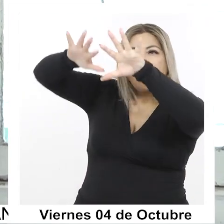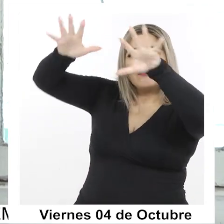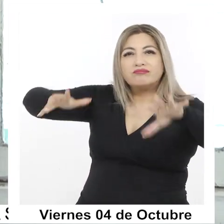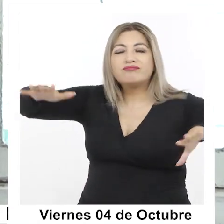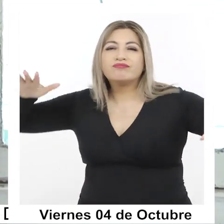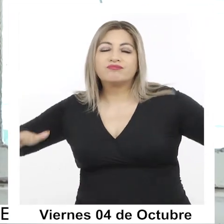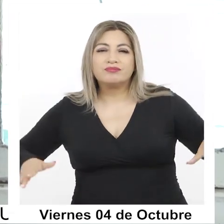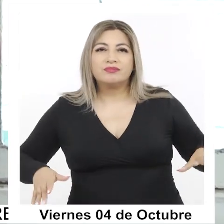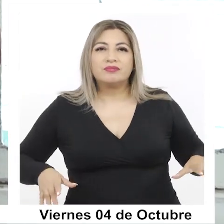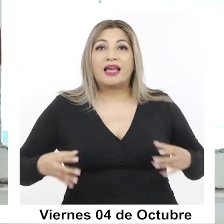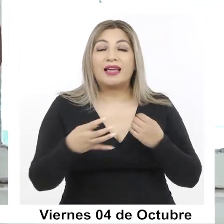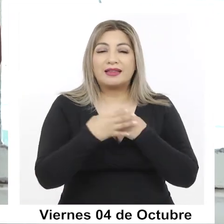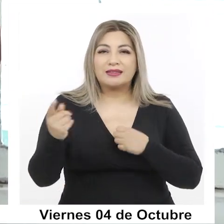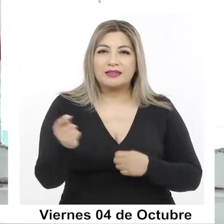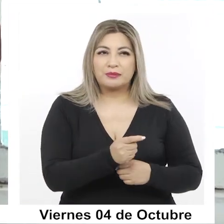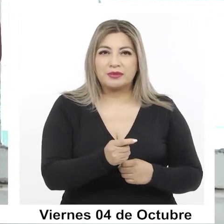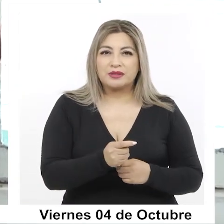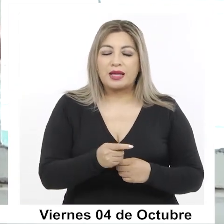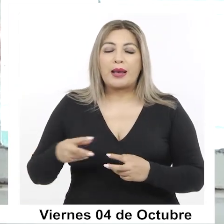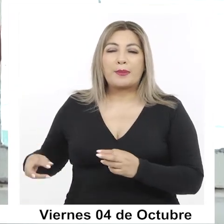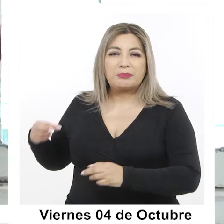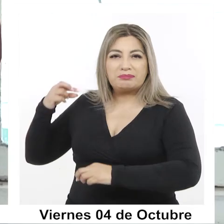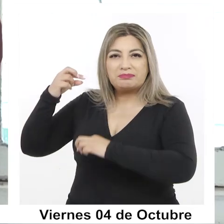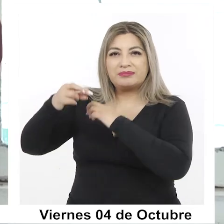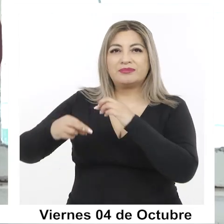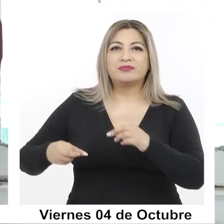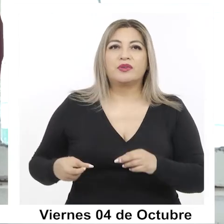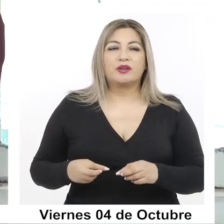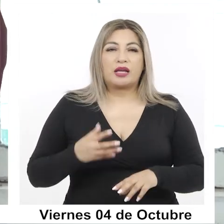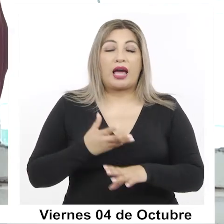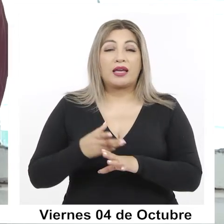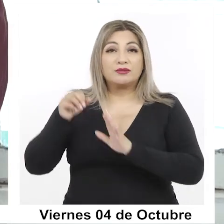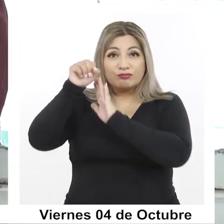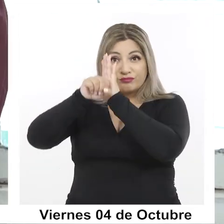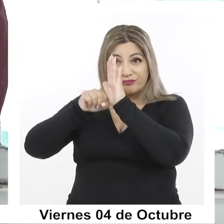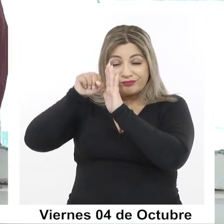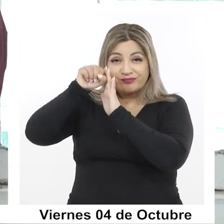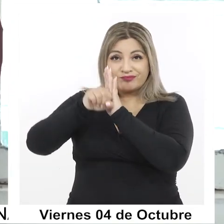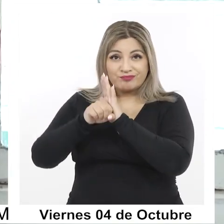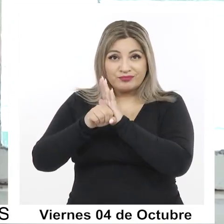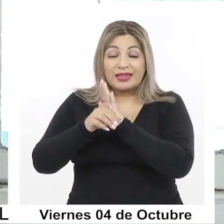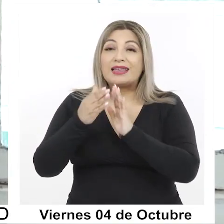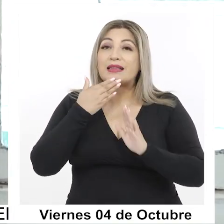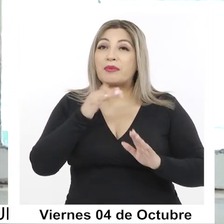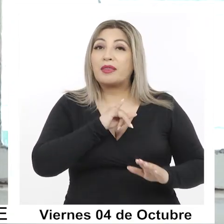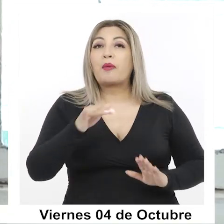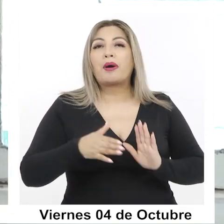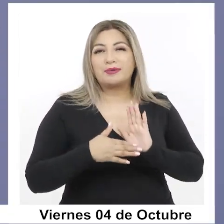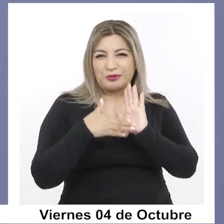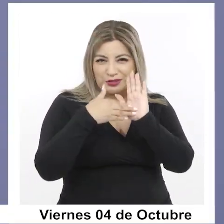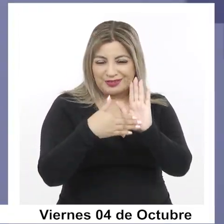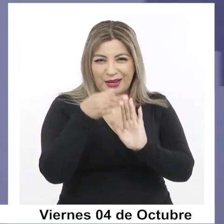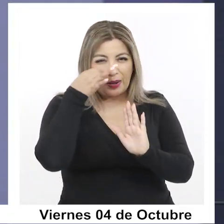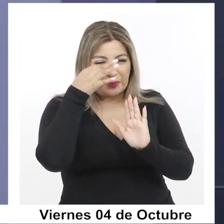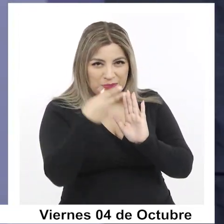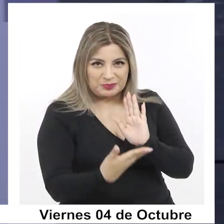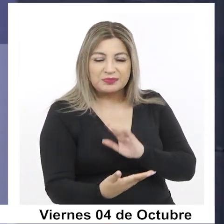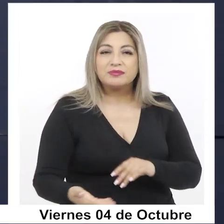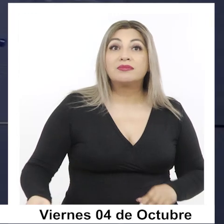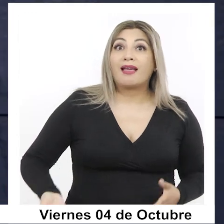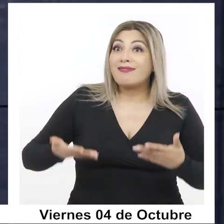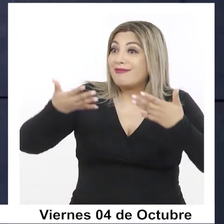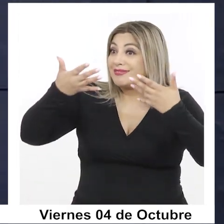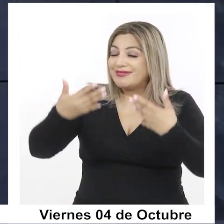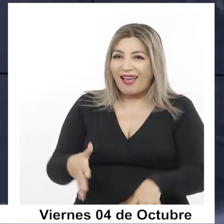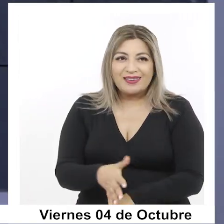elemento identitario y patrimonial mediante la documentación y la exhibición que ya vamos a ver. Y así